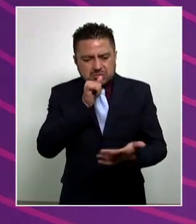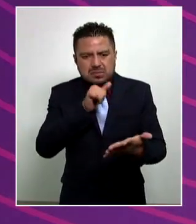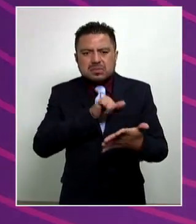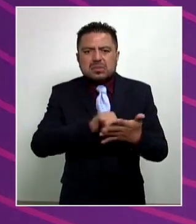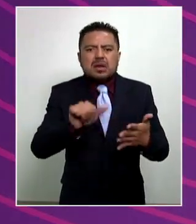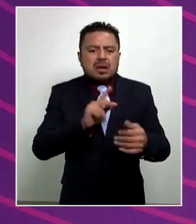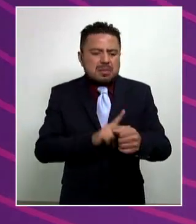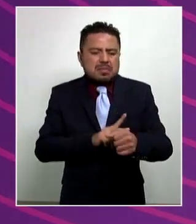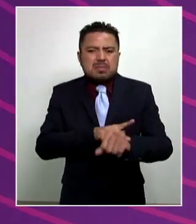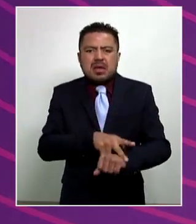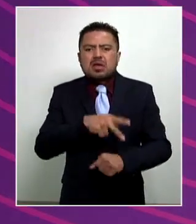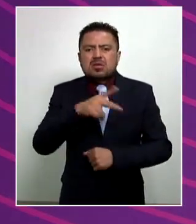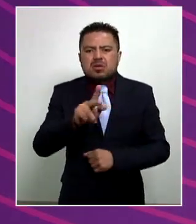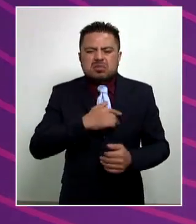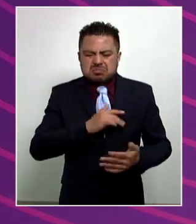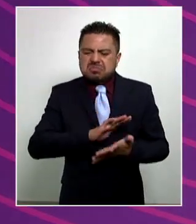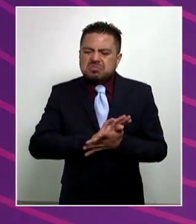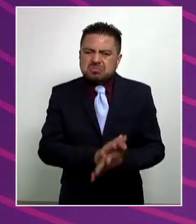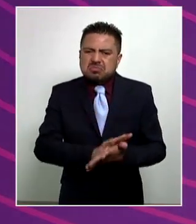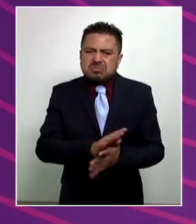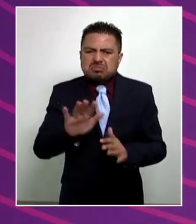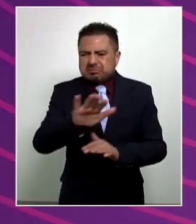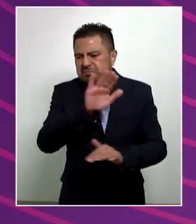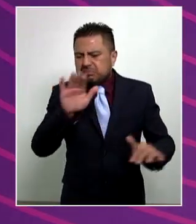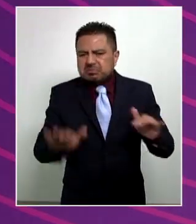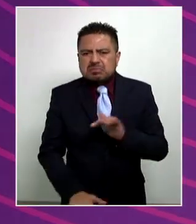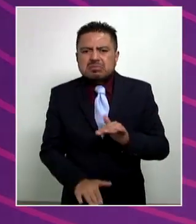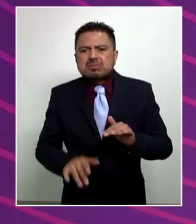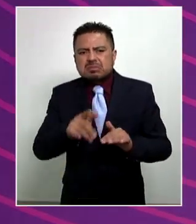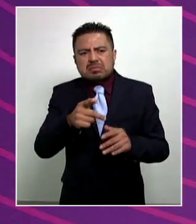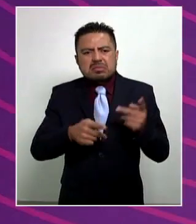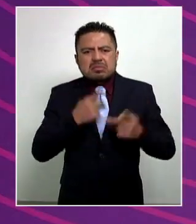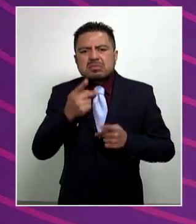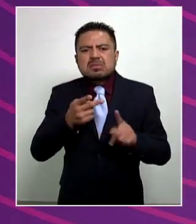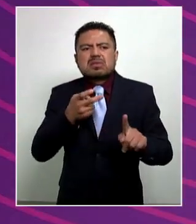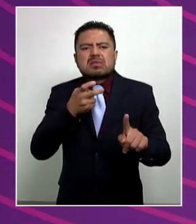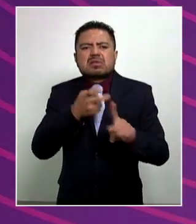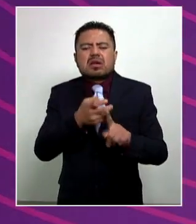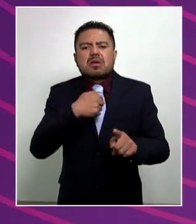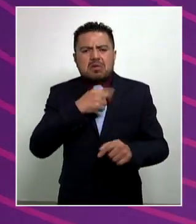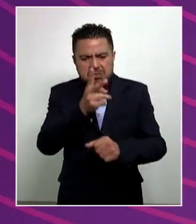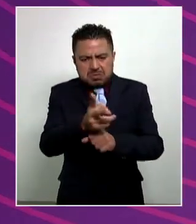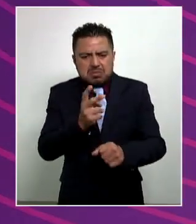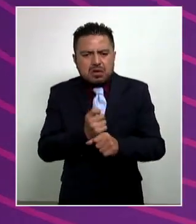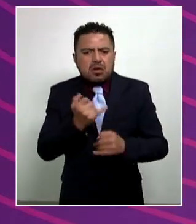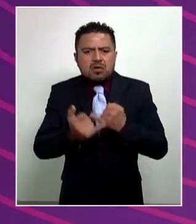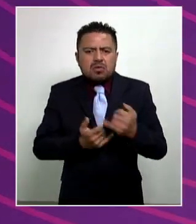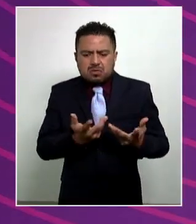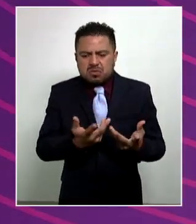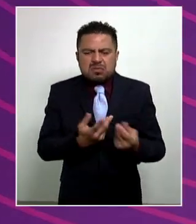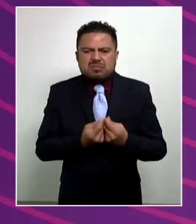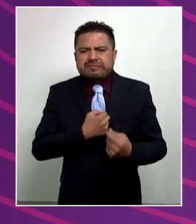tu tono de piel y te humille o te degrade o hable mal de ti o no te invite a jugar.